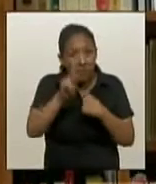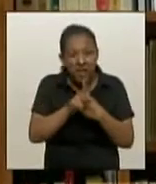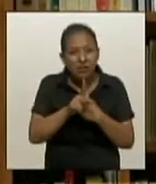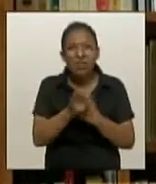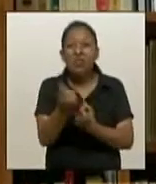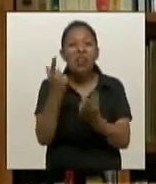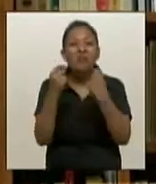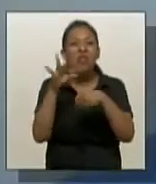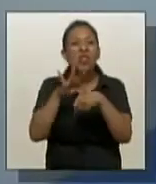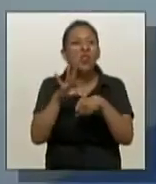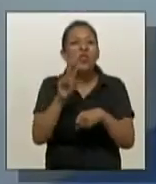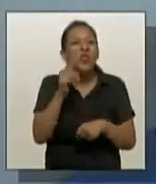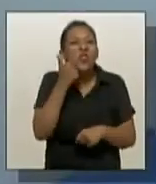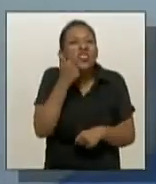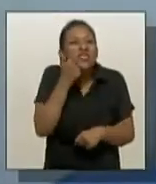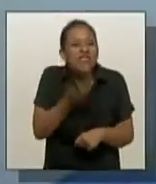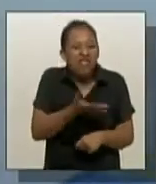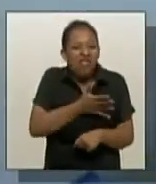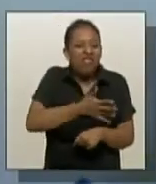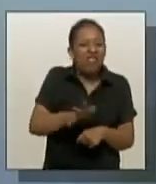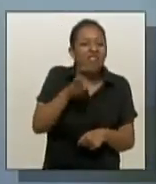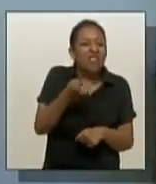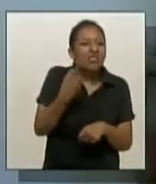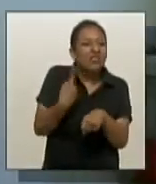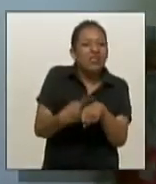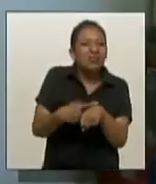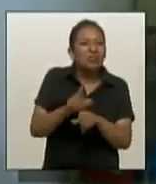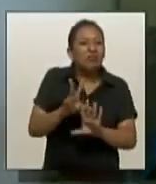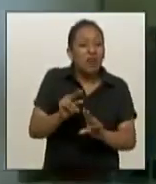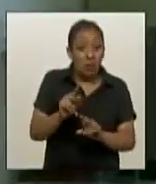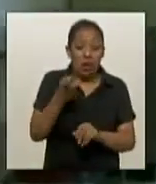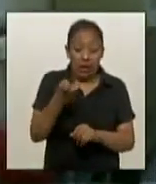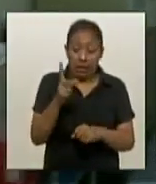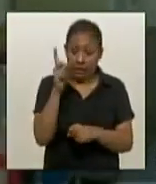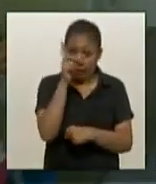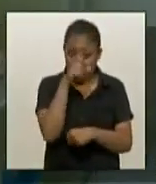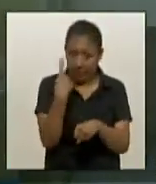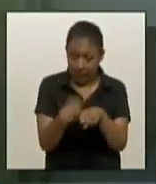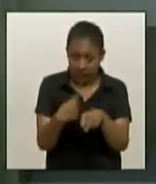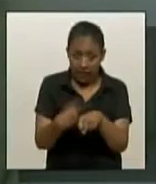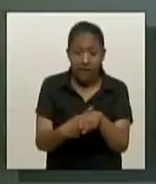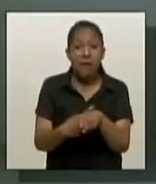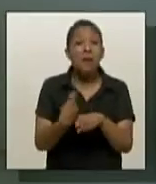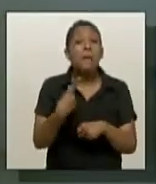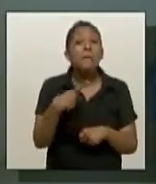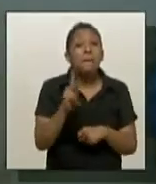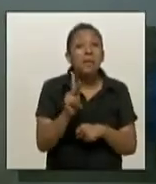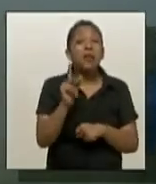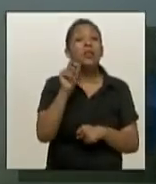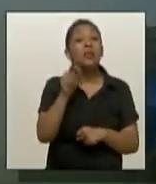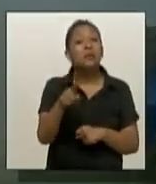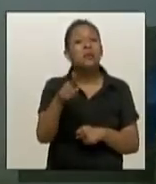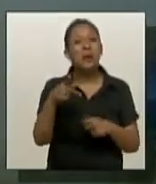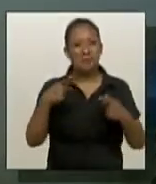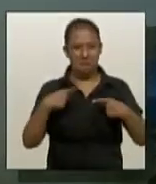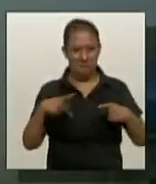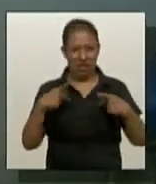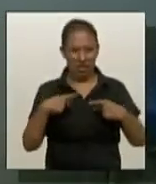quieren entrar a este padecimiento, porque es un padecimiento muy complejo y porque además los pacientes que están, o